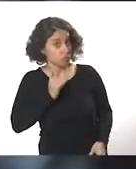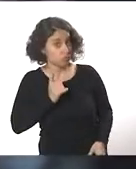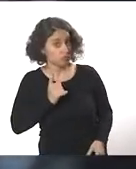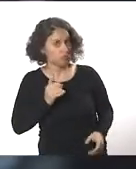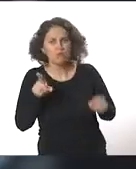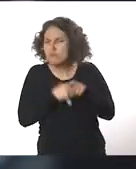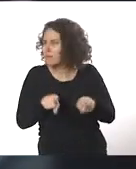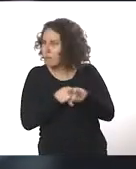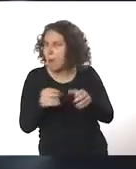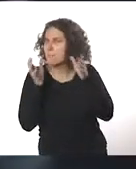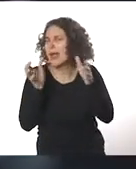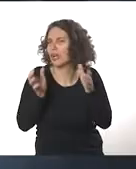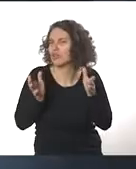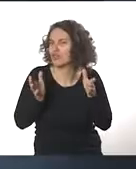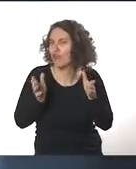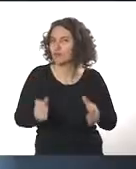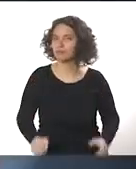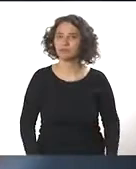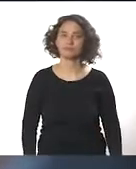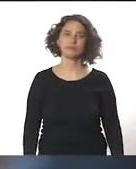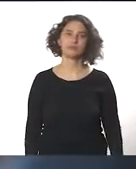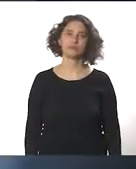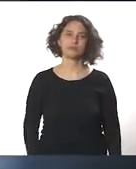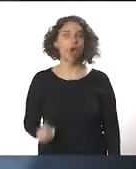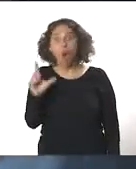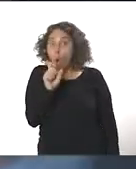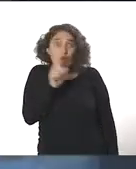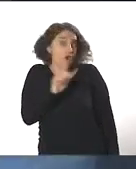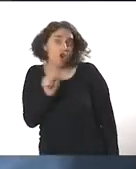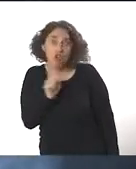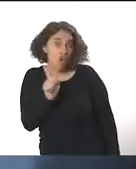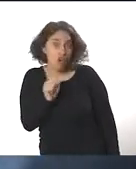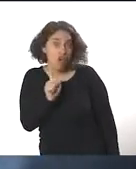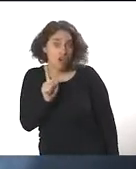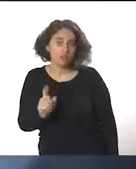Sí, es igual de peligrosa. ¿Qué? No es tan obvio.